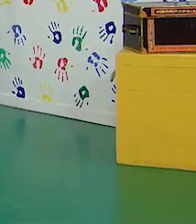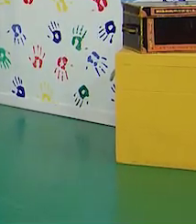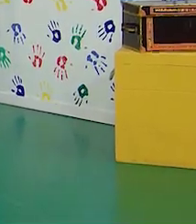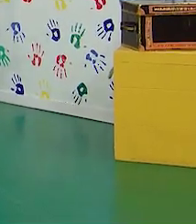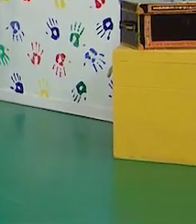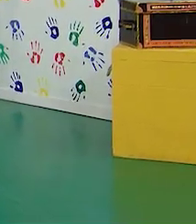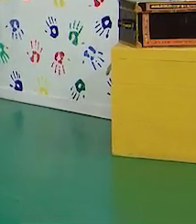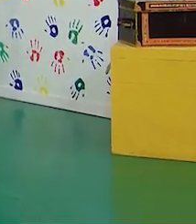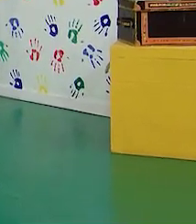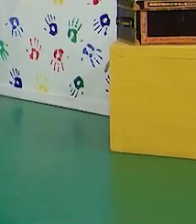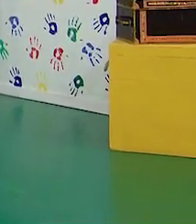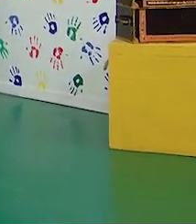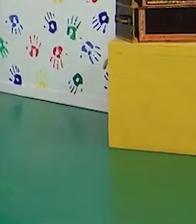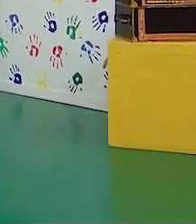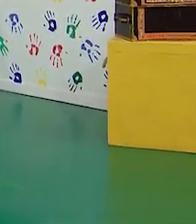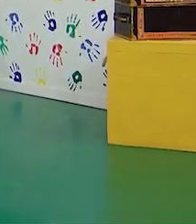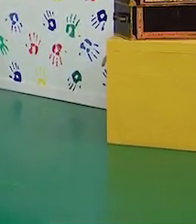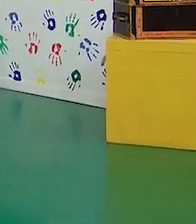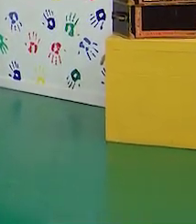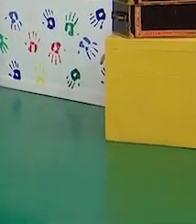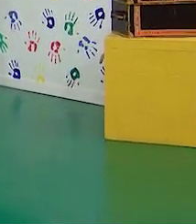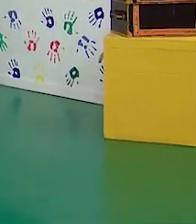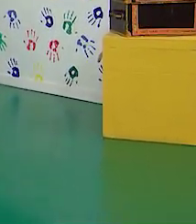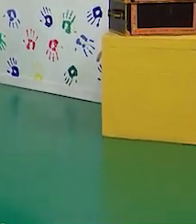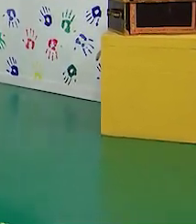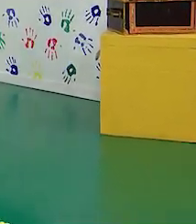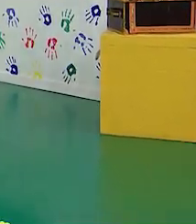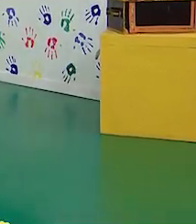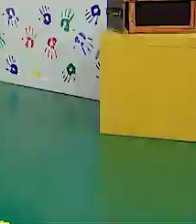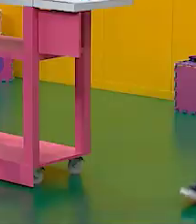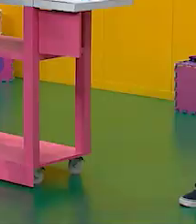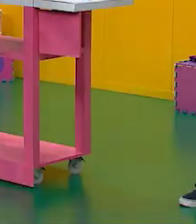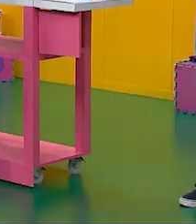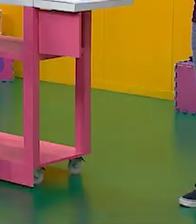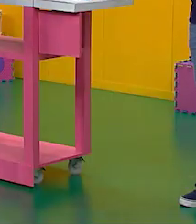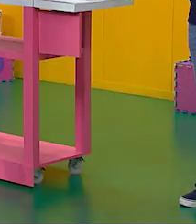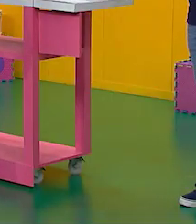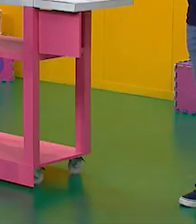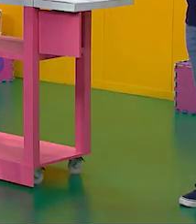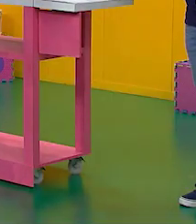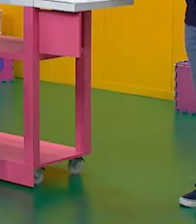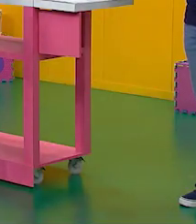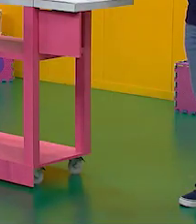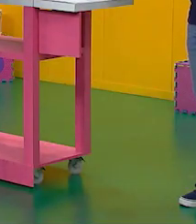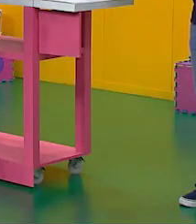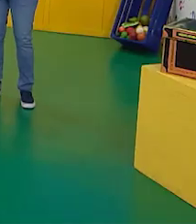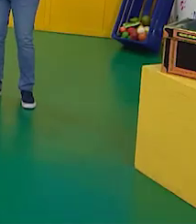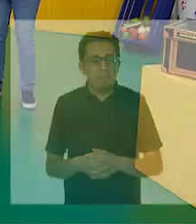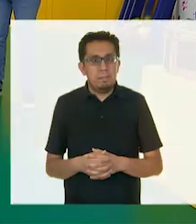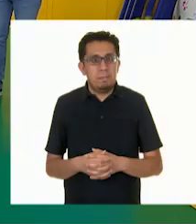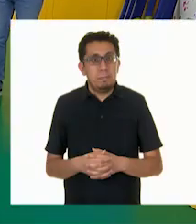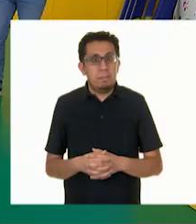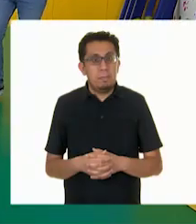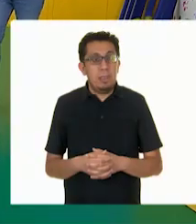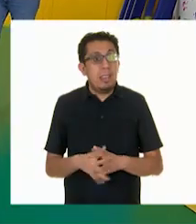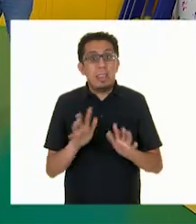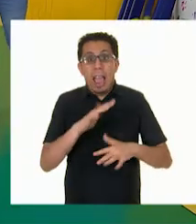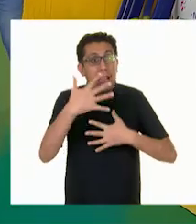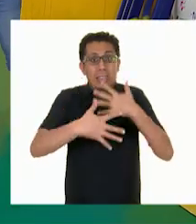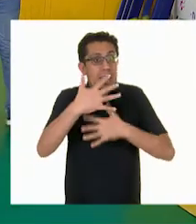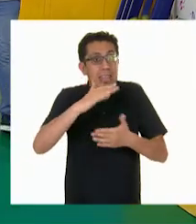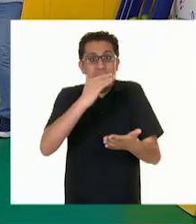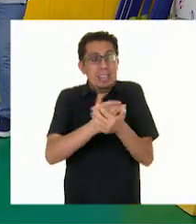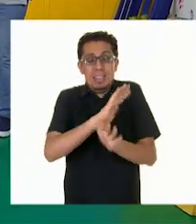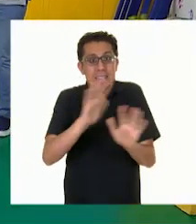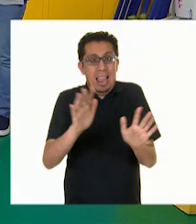11, 12, 13. Ya me aburrí. 14, 15, 16. 15 era 15 nada más. 15. 15.